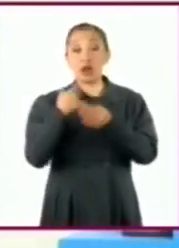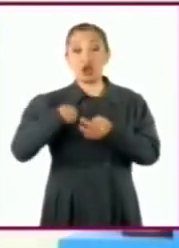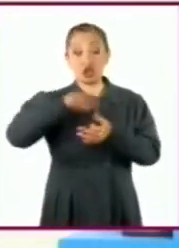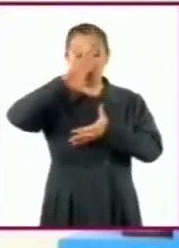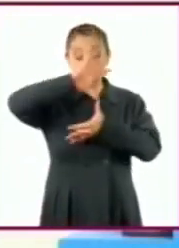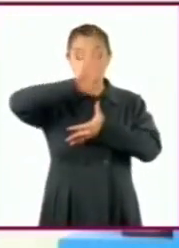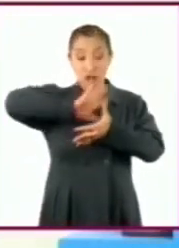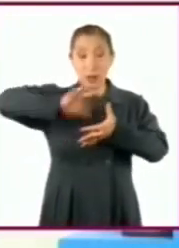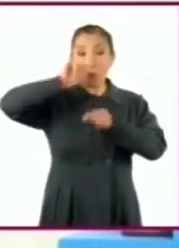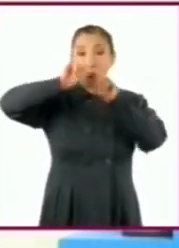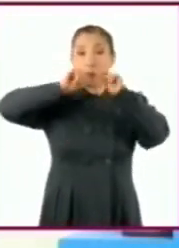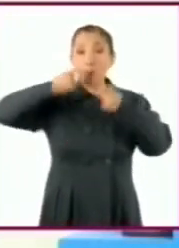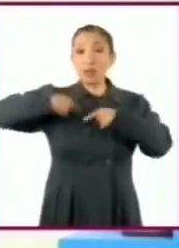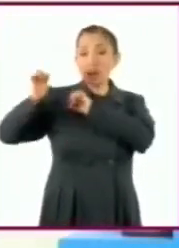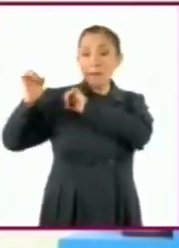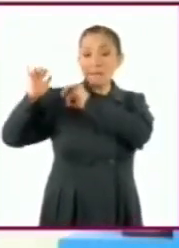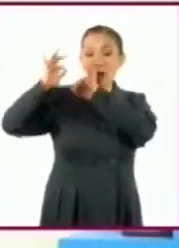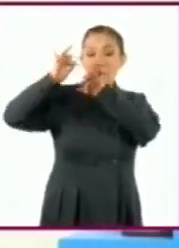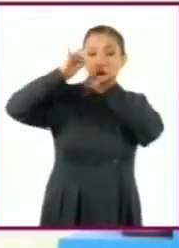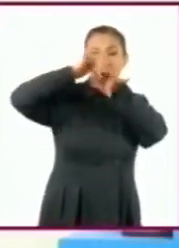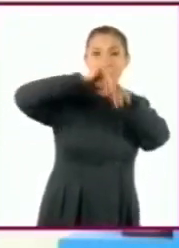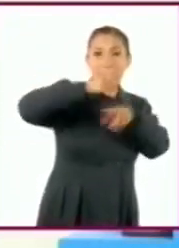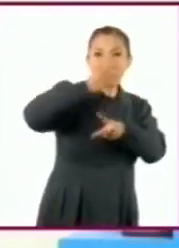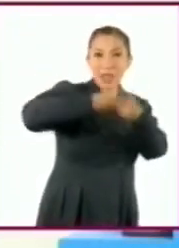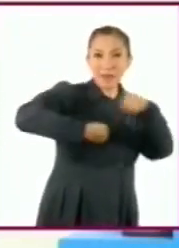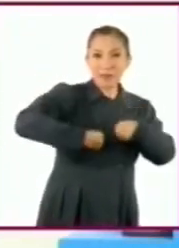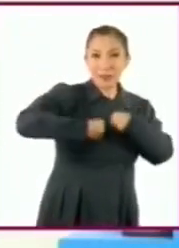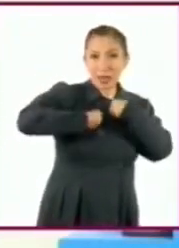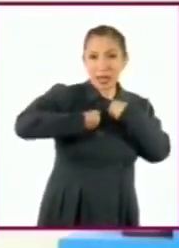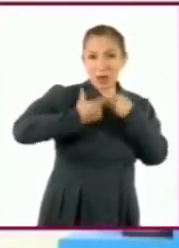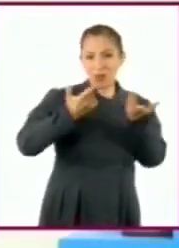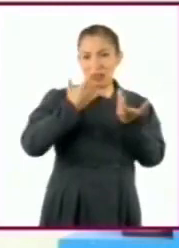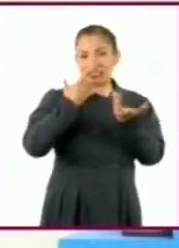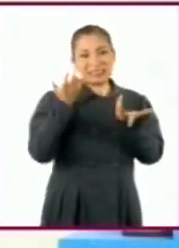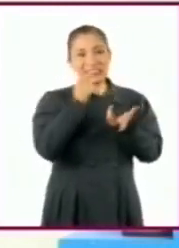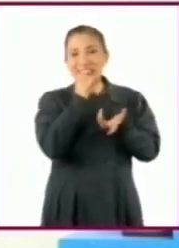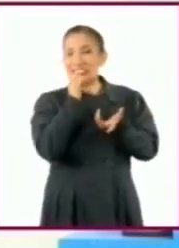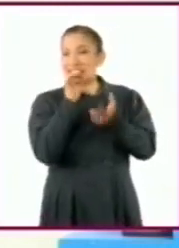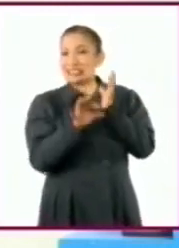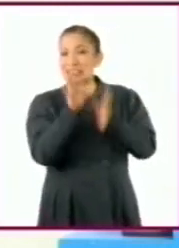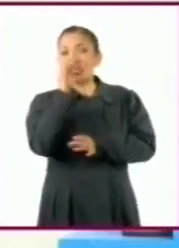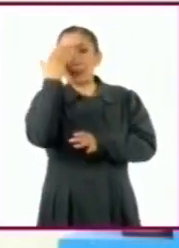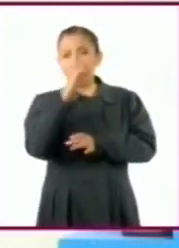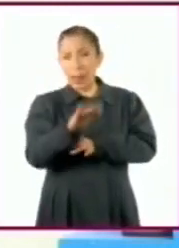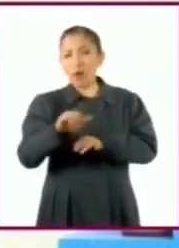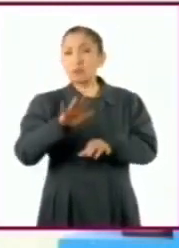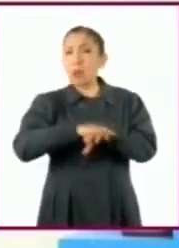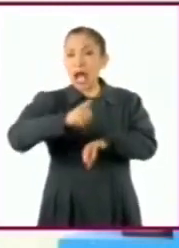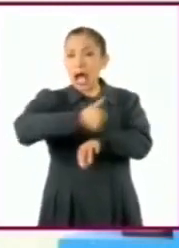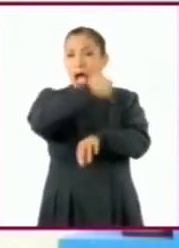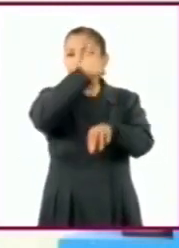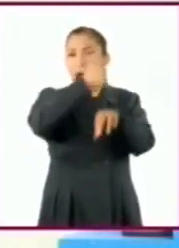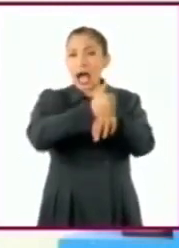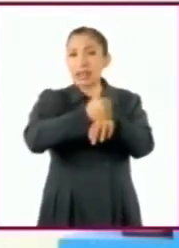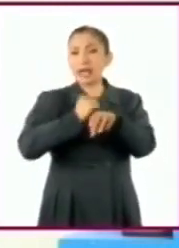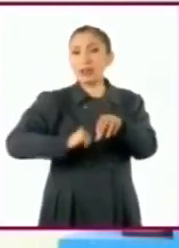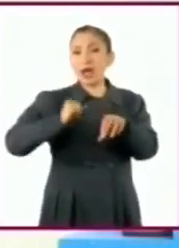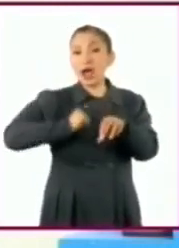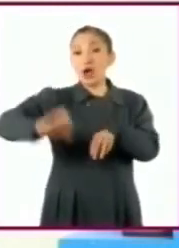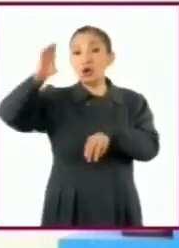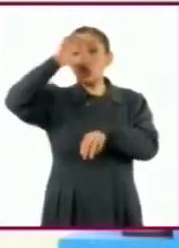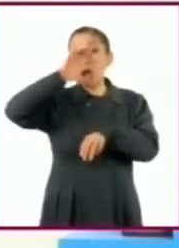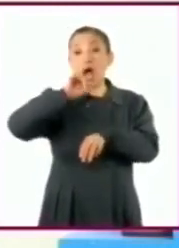extensión temporal que comprende la etapa lítica, observemos la siguiente gráfica. En ella podemos ver que los poco más de 30.000